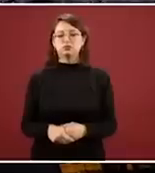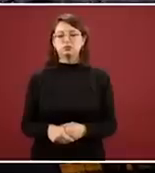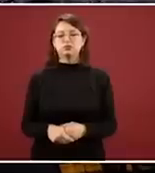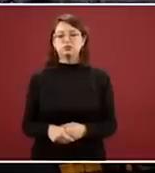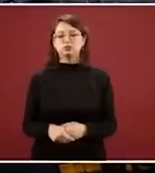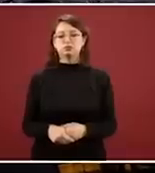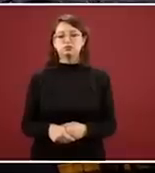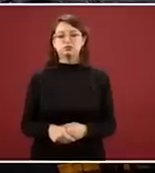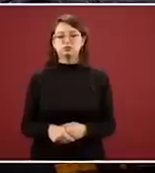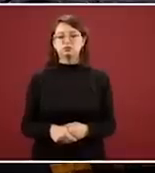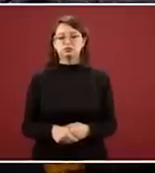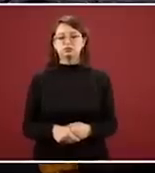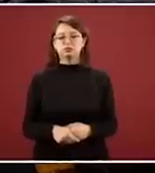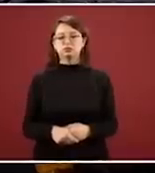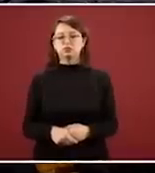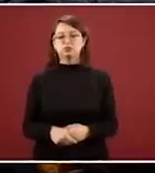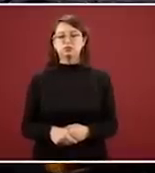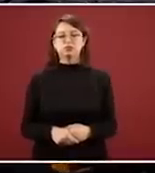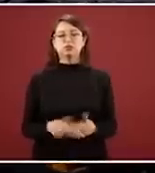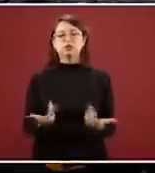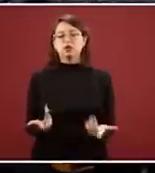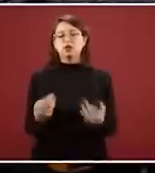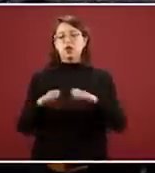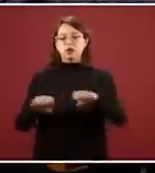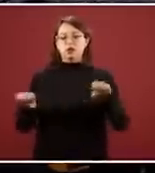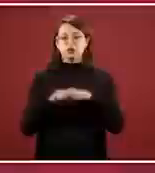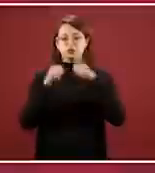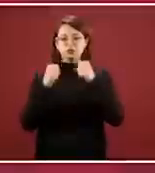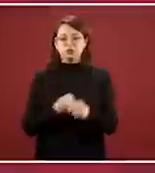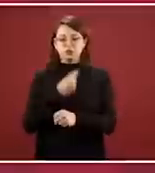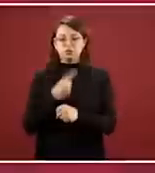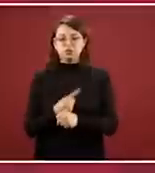Va el Gabinete de Seguridad.